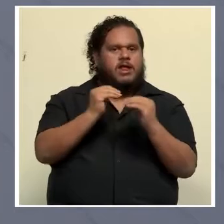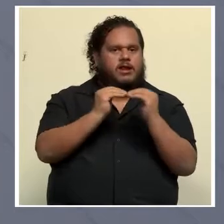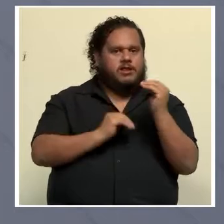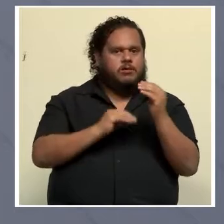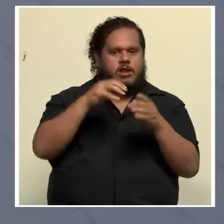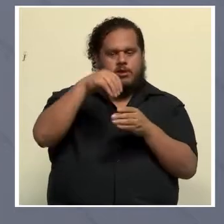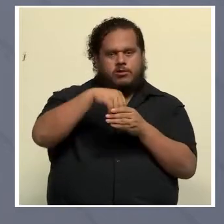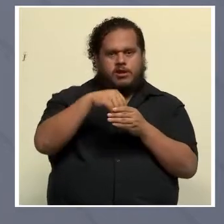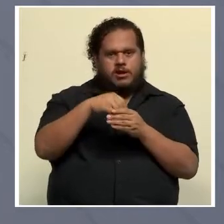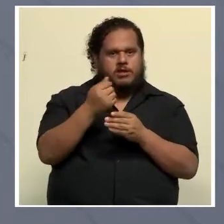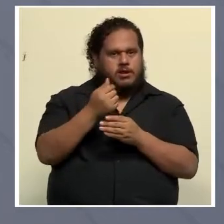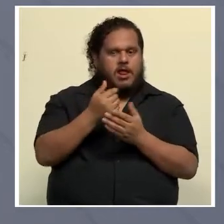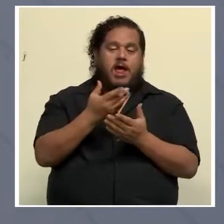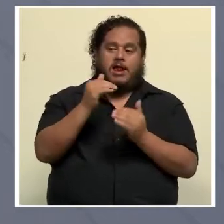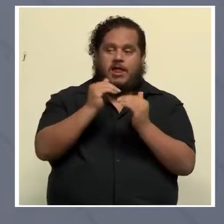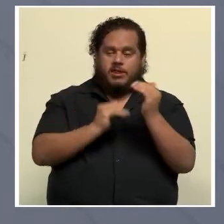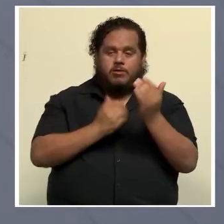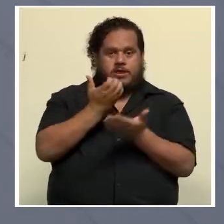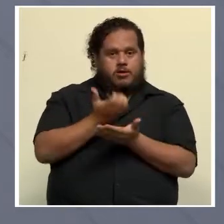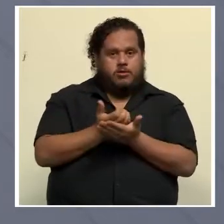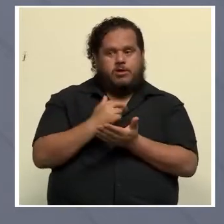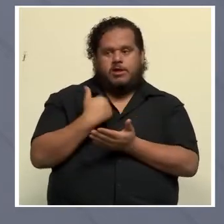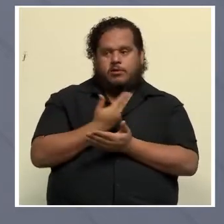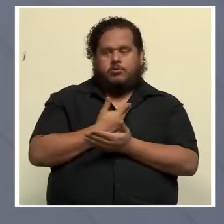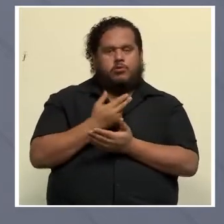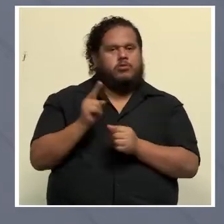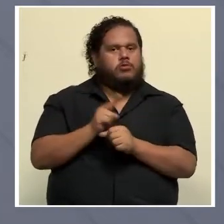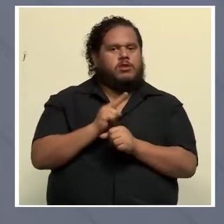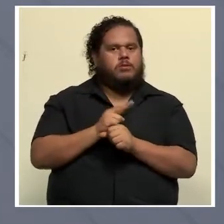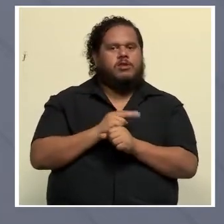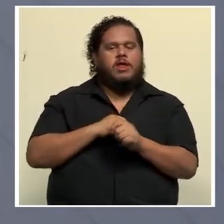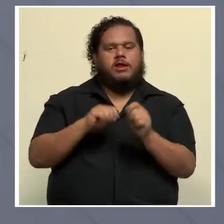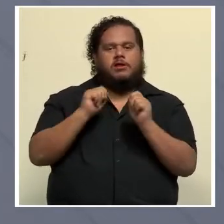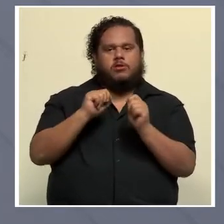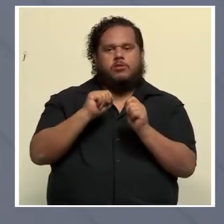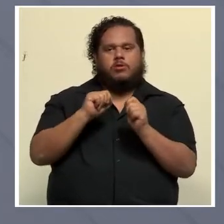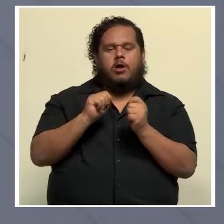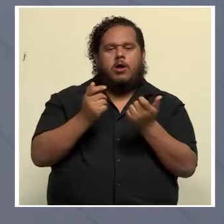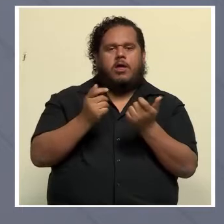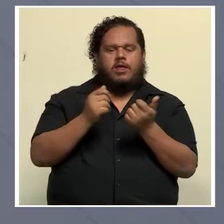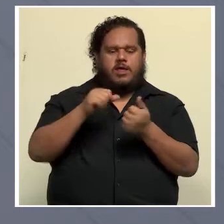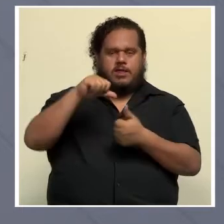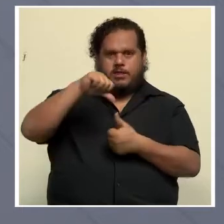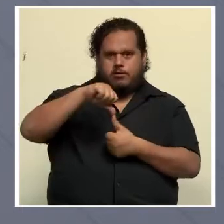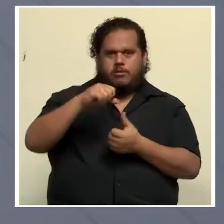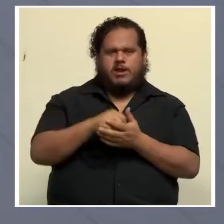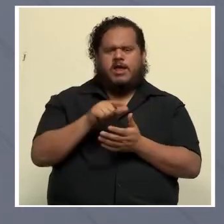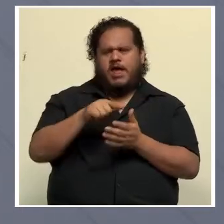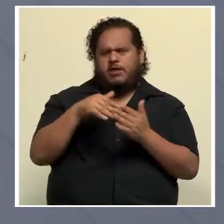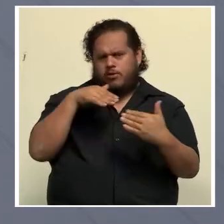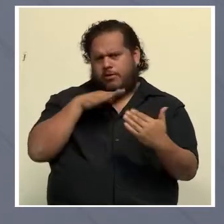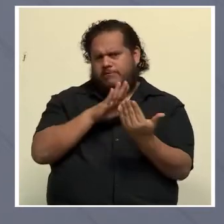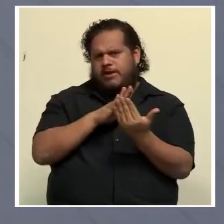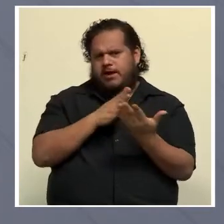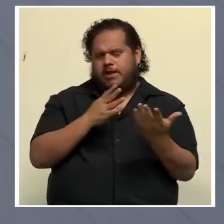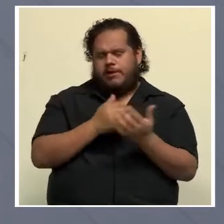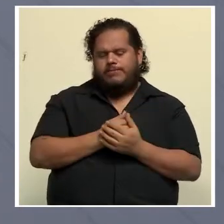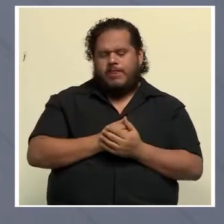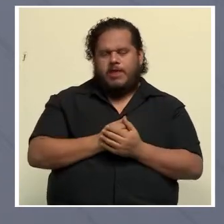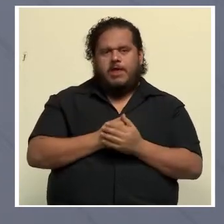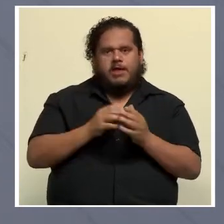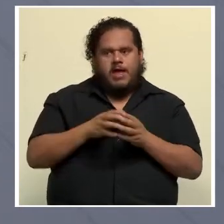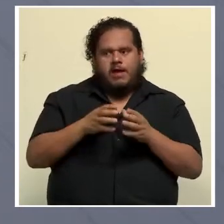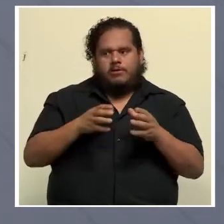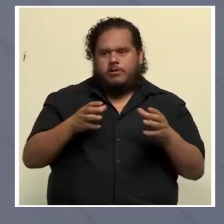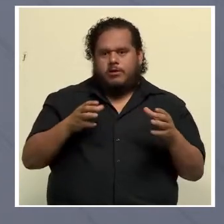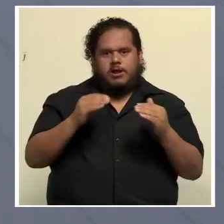los ingresos o la desigualdad económica, que es la que nosotros utilizamos en el estudio de la Academia de Centroamérica. Y esta lo que refleja es que efectivamente ha venido